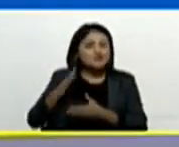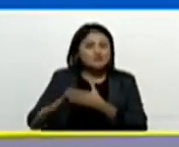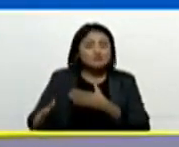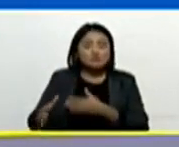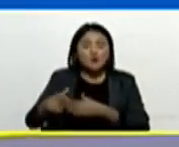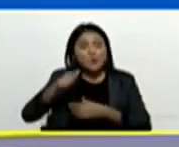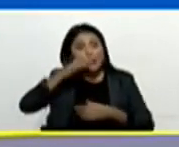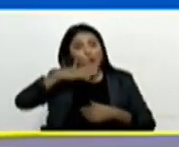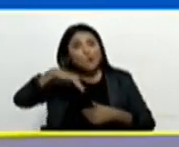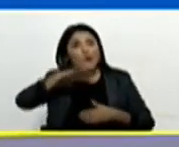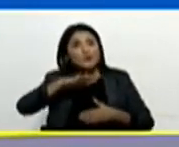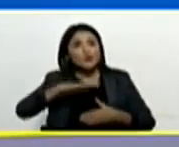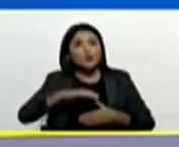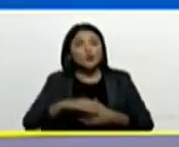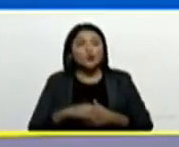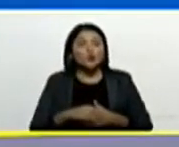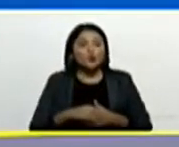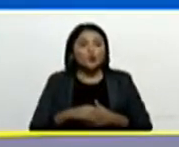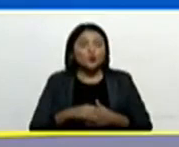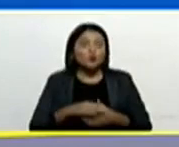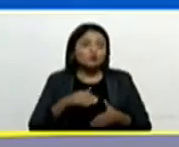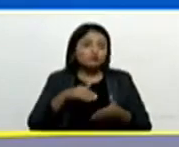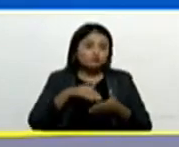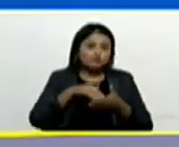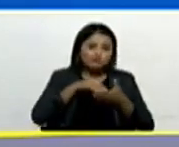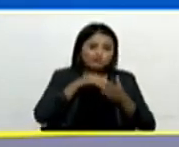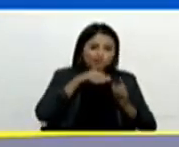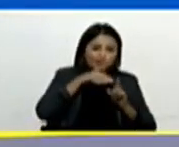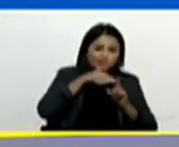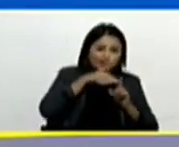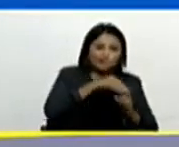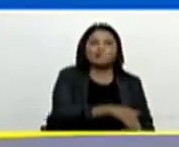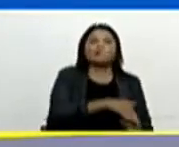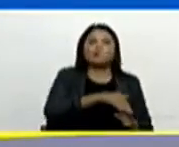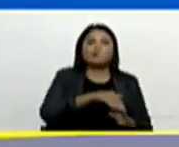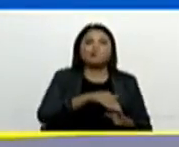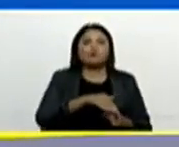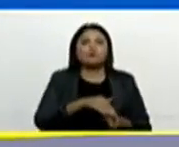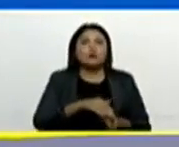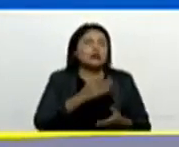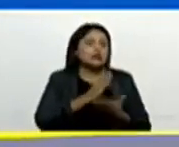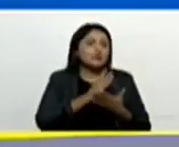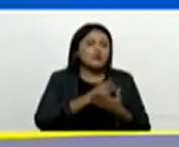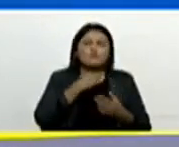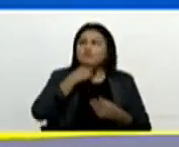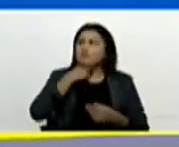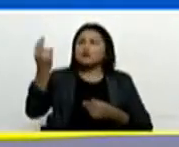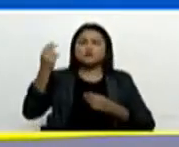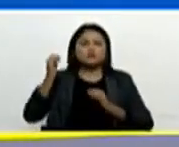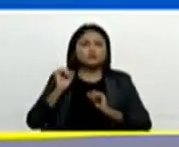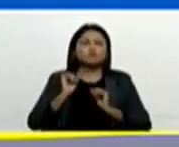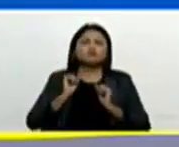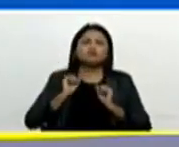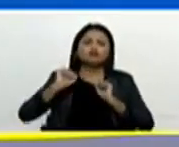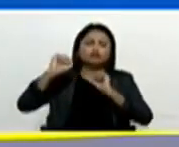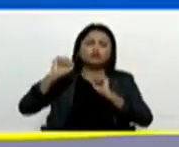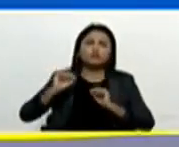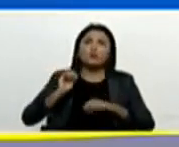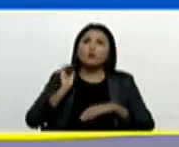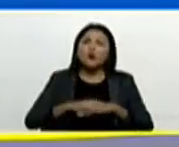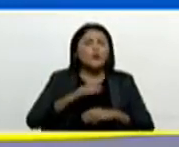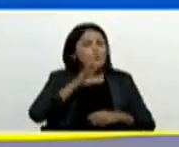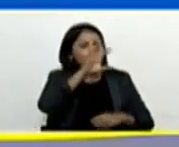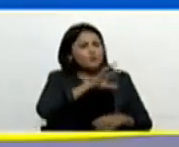pueblos, pero los pueblos ya han dado su veredicto, los pueblos ya han dado su voz, los pueblos quieren libertad, los pueblos